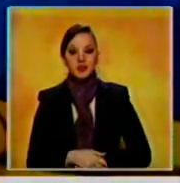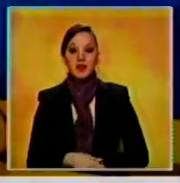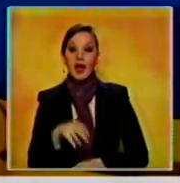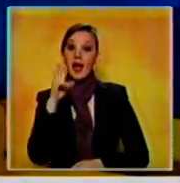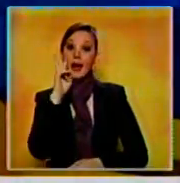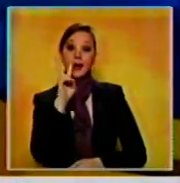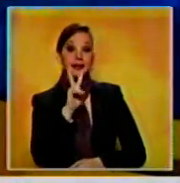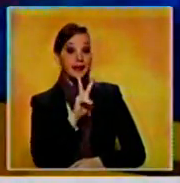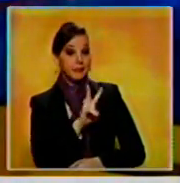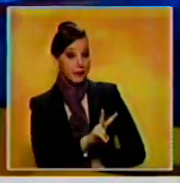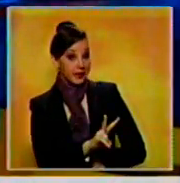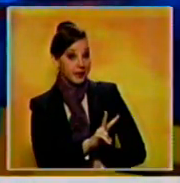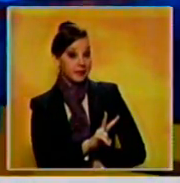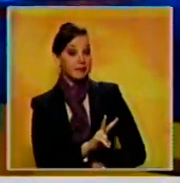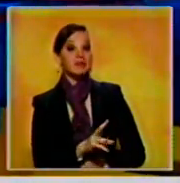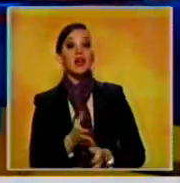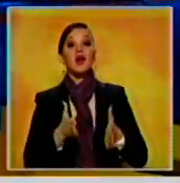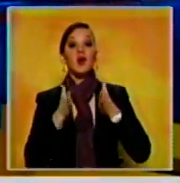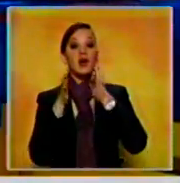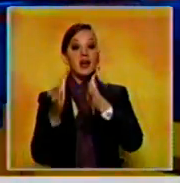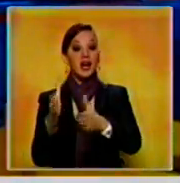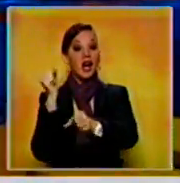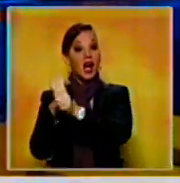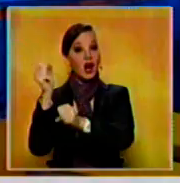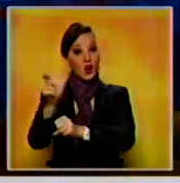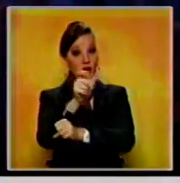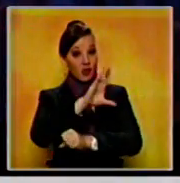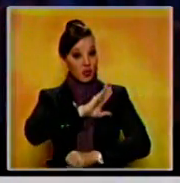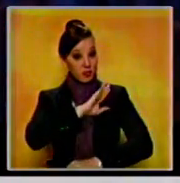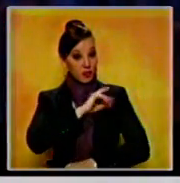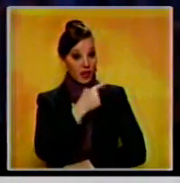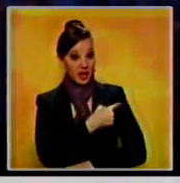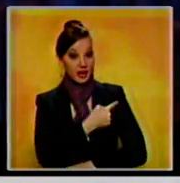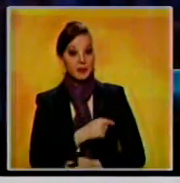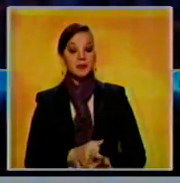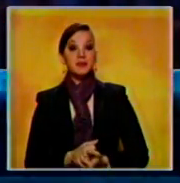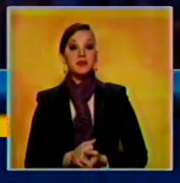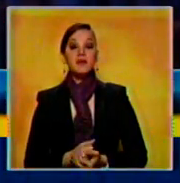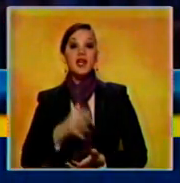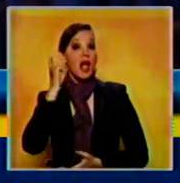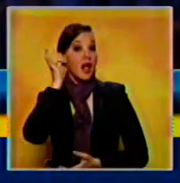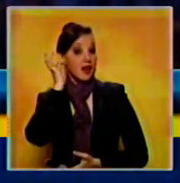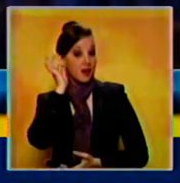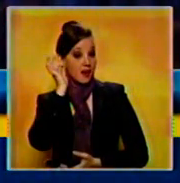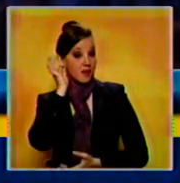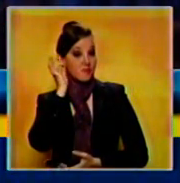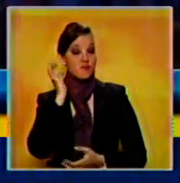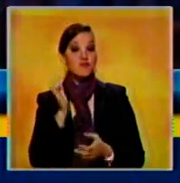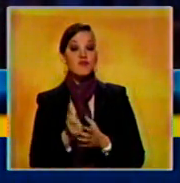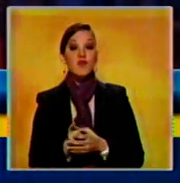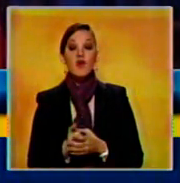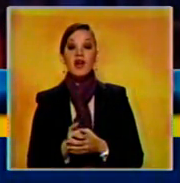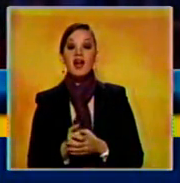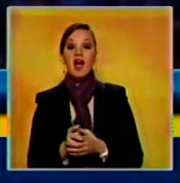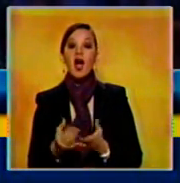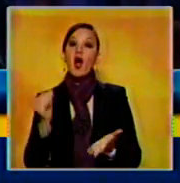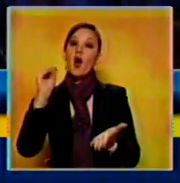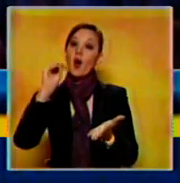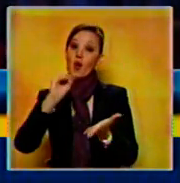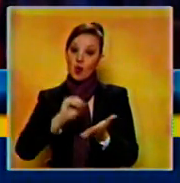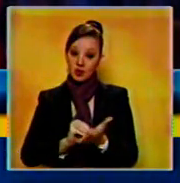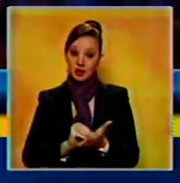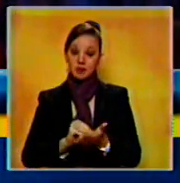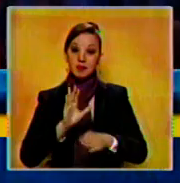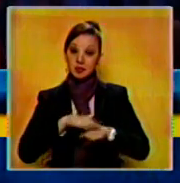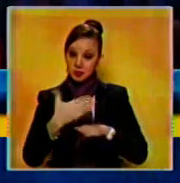que regalará Kim Kardashian a sus empleados en esta Navidad. Les cuento que la mediática Kim Kardashian es noticia otra vez luego